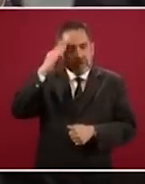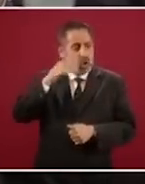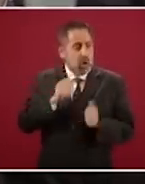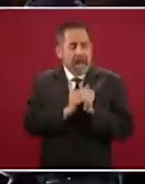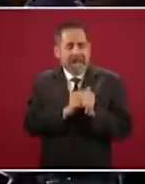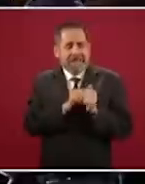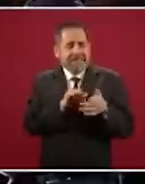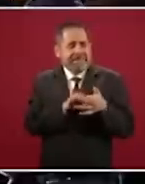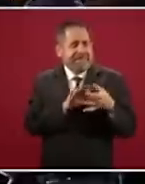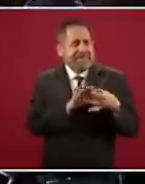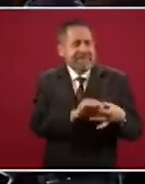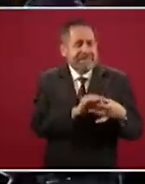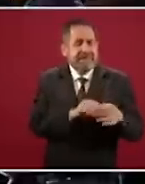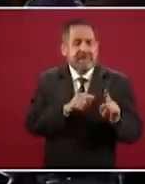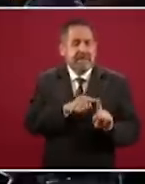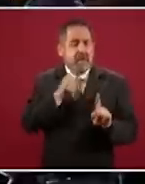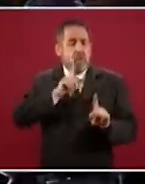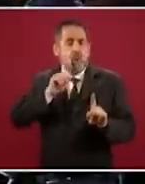cercana,